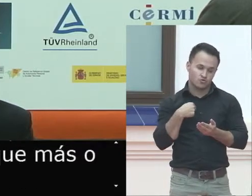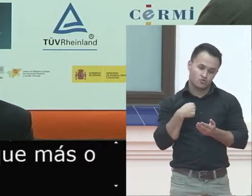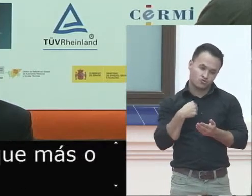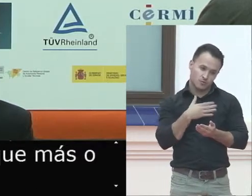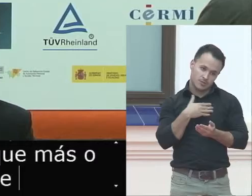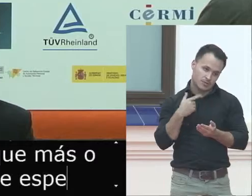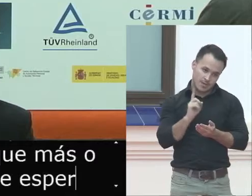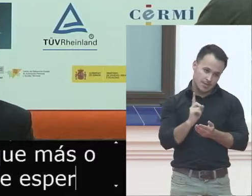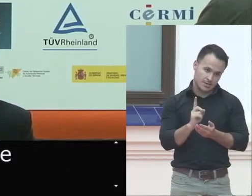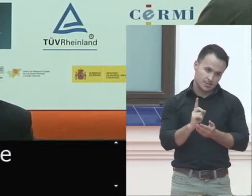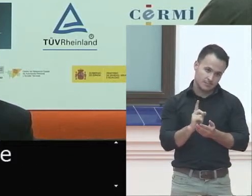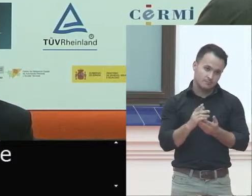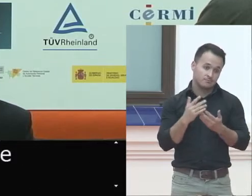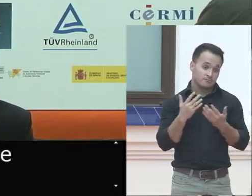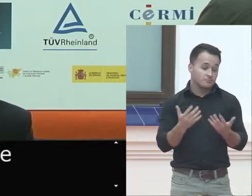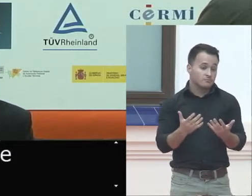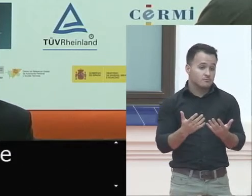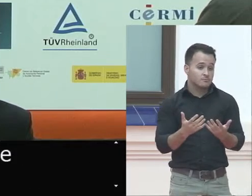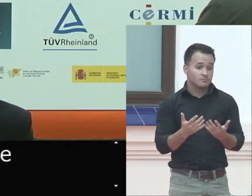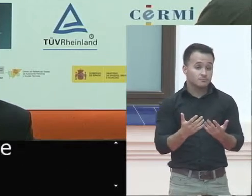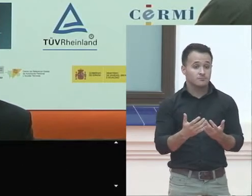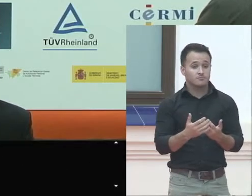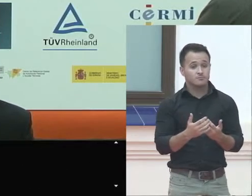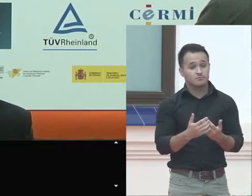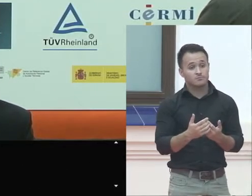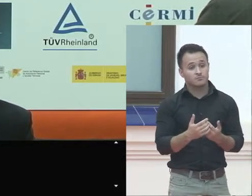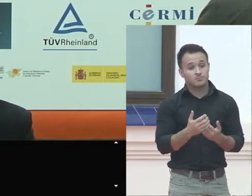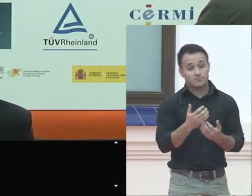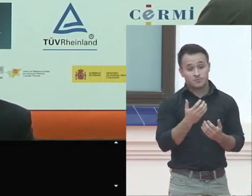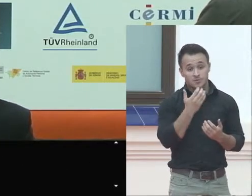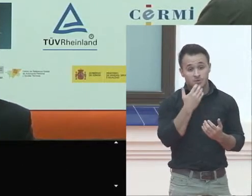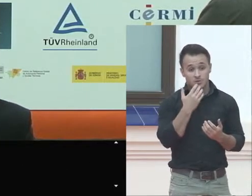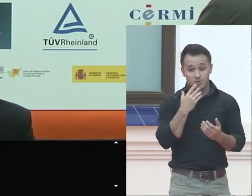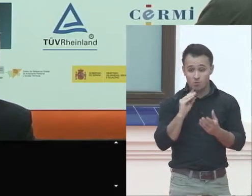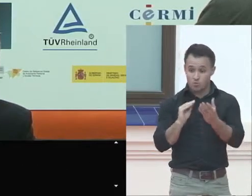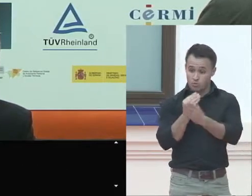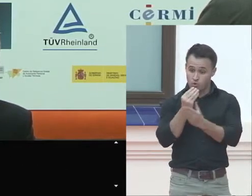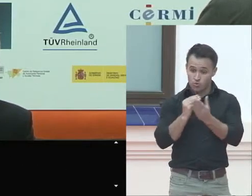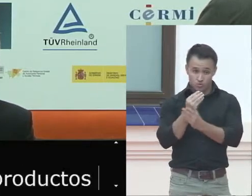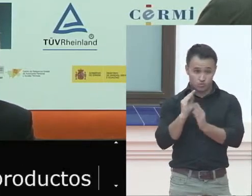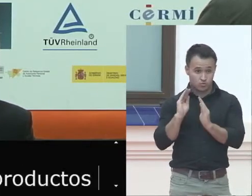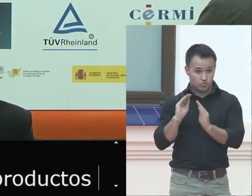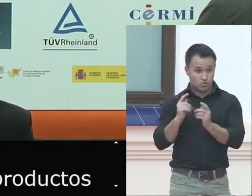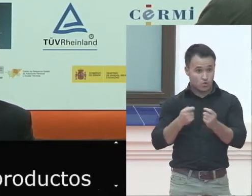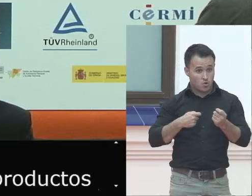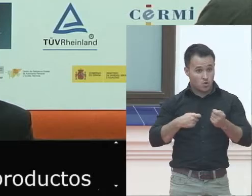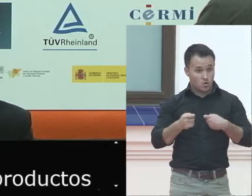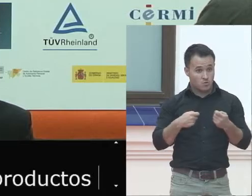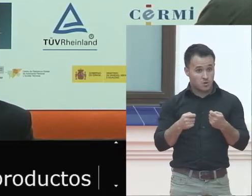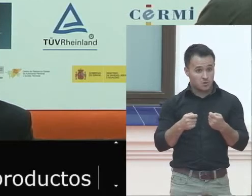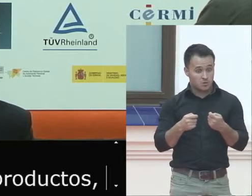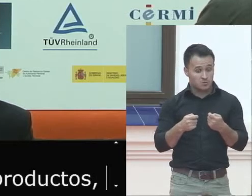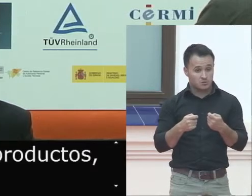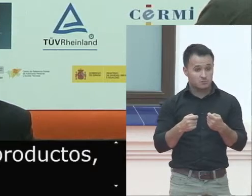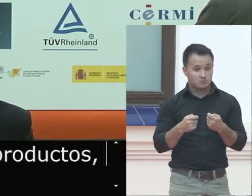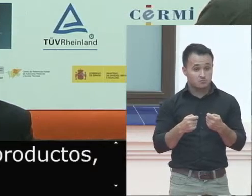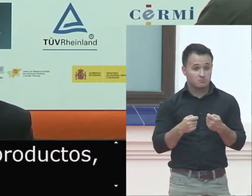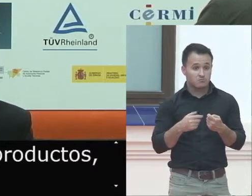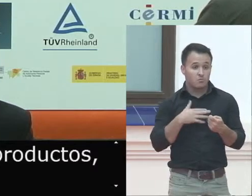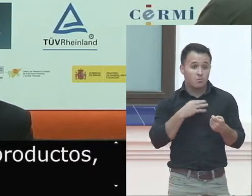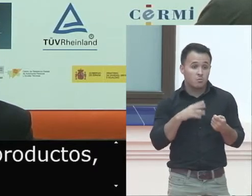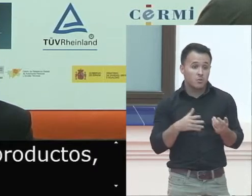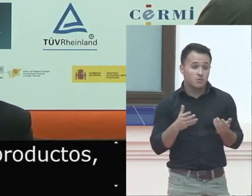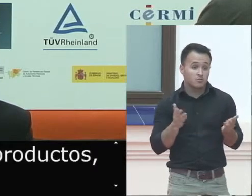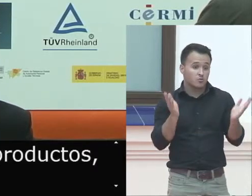norma. Pero cuando llegamos a comprar los productos, igual no hay, porque